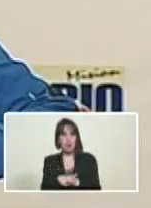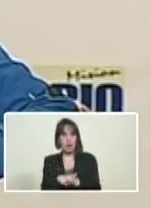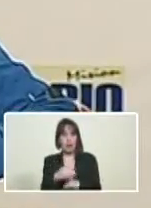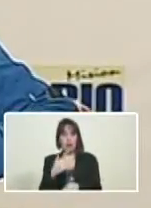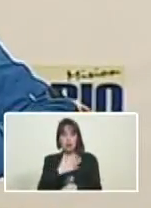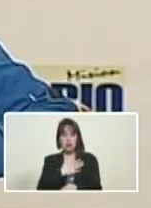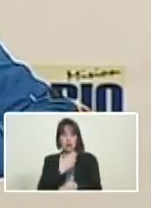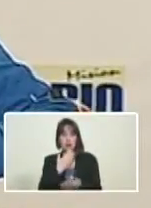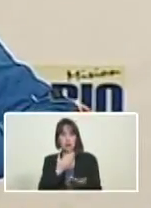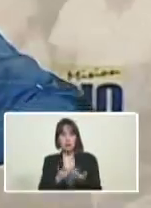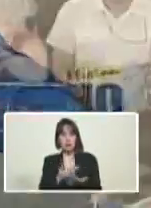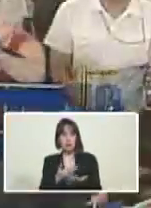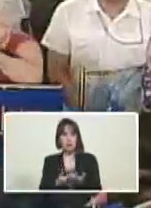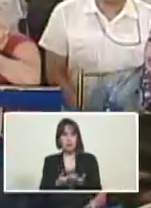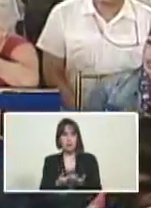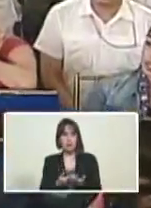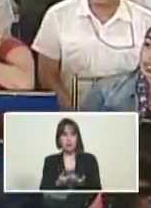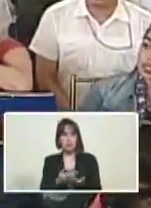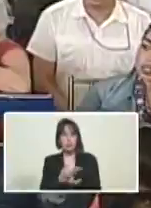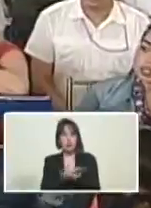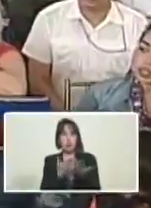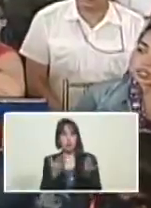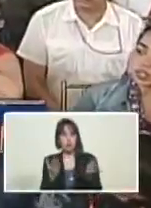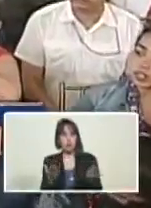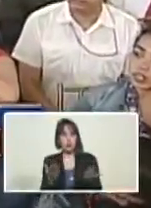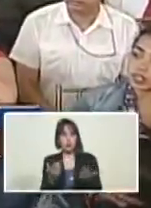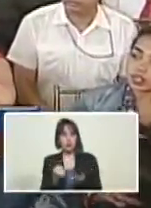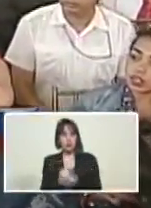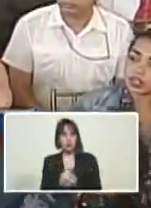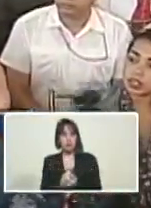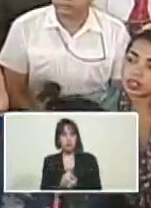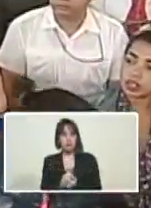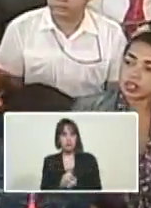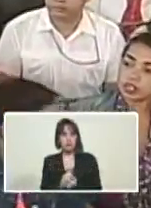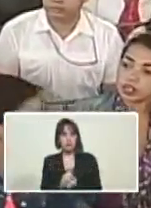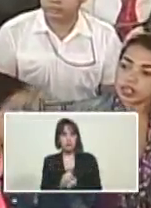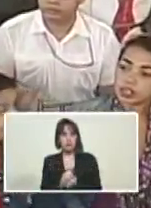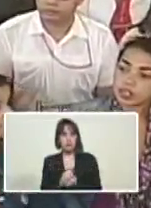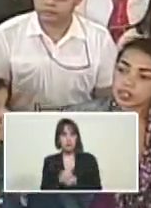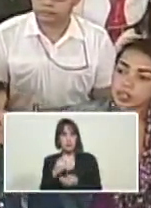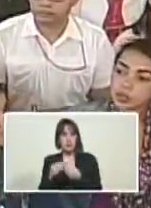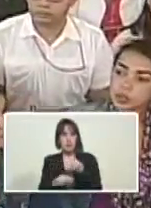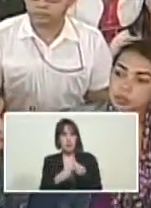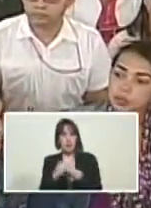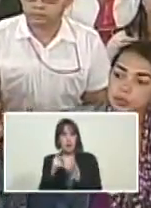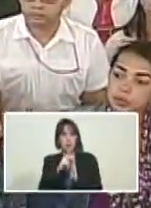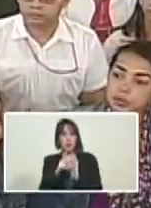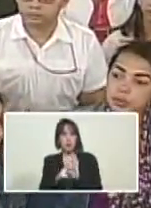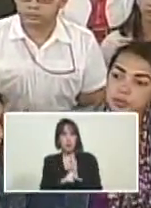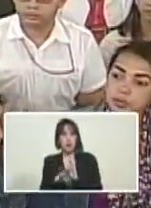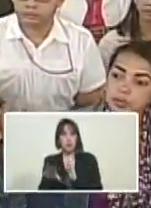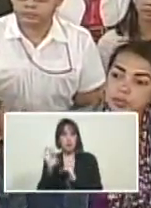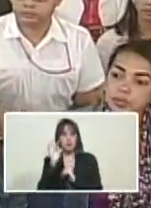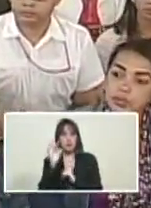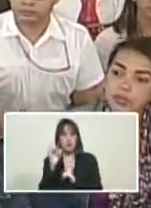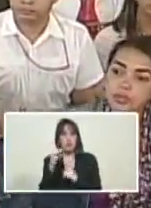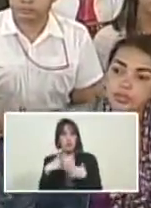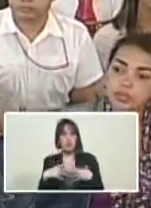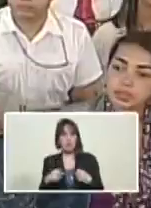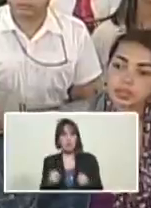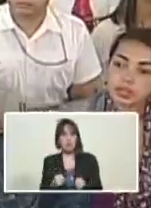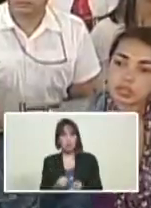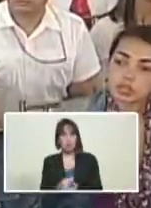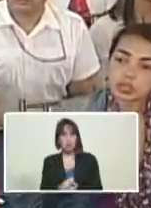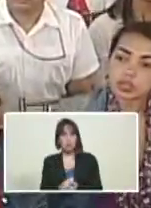pido a ustedes, compatriotas, que hagamos un plan especial de salud a través